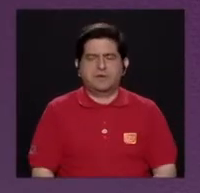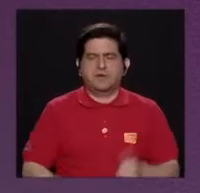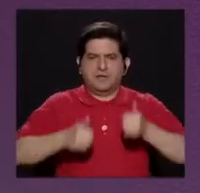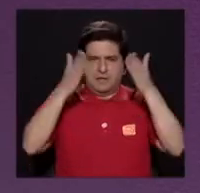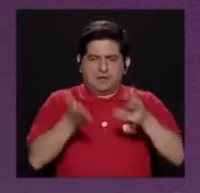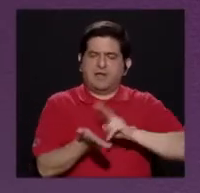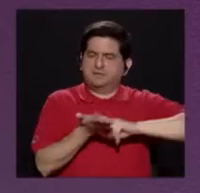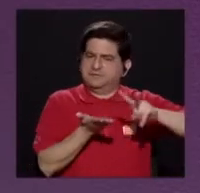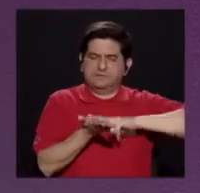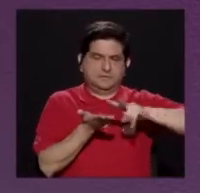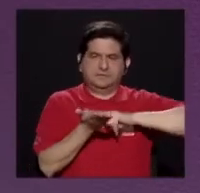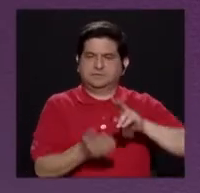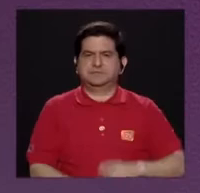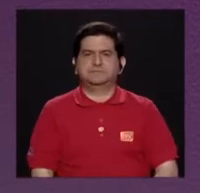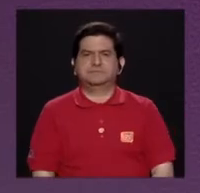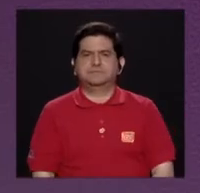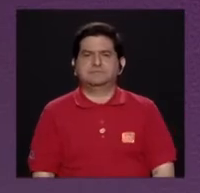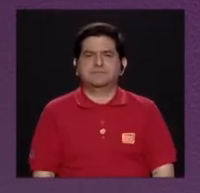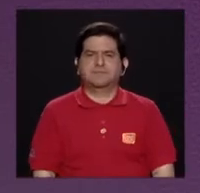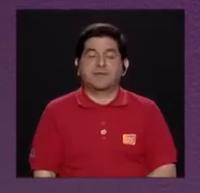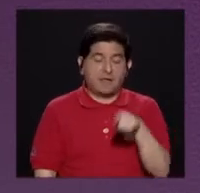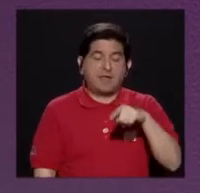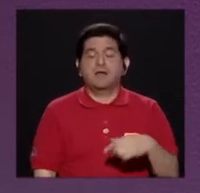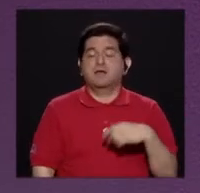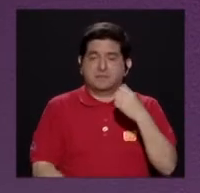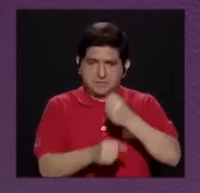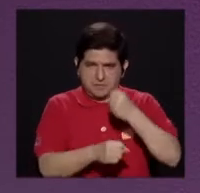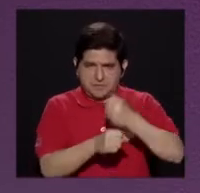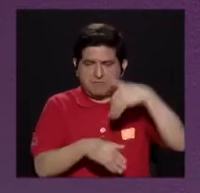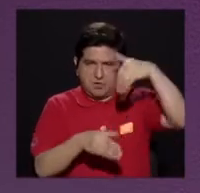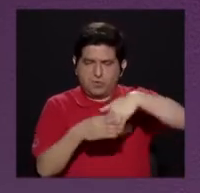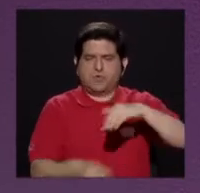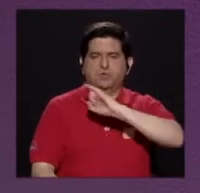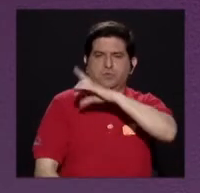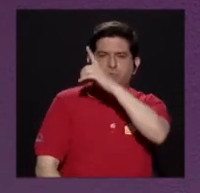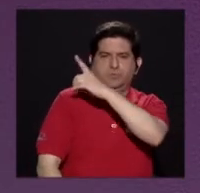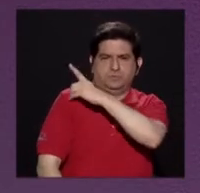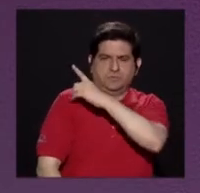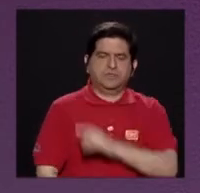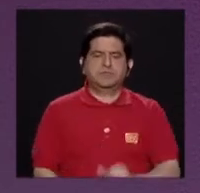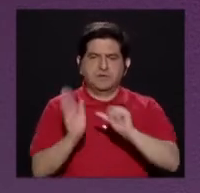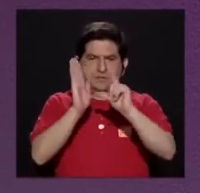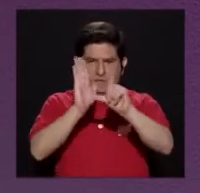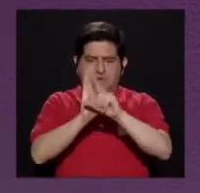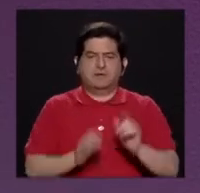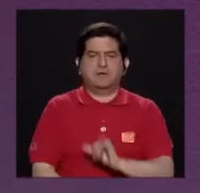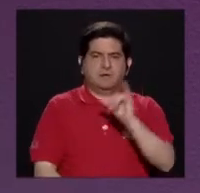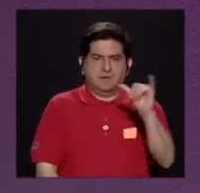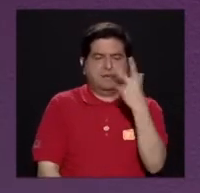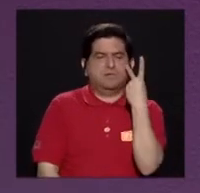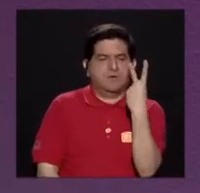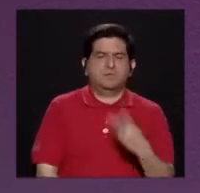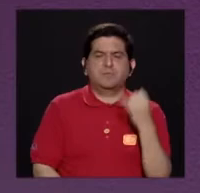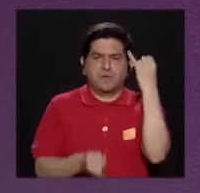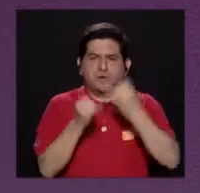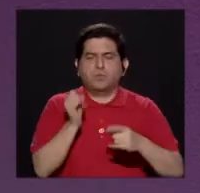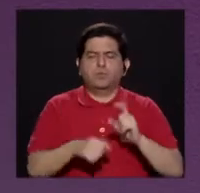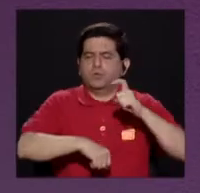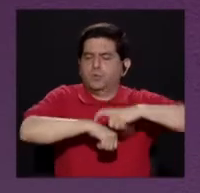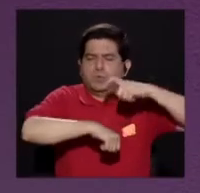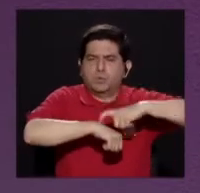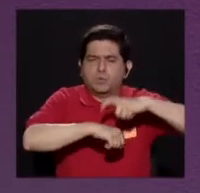Partido Liberación Nacional para ese puesto en el directorio. Empezamos también a ver en el último